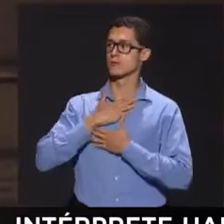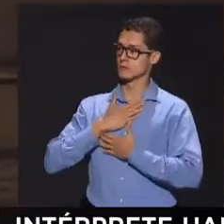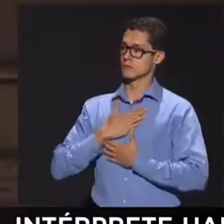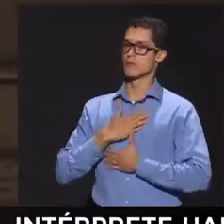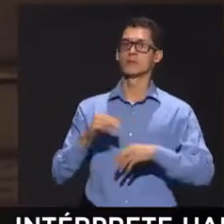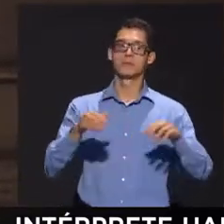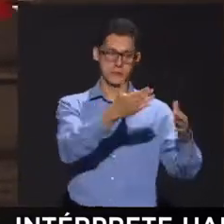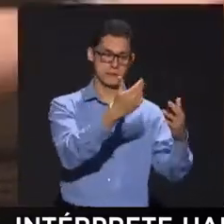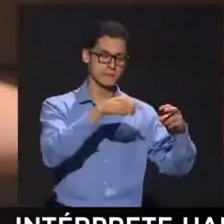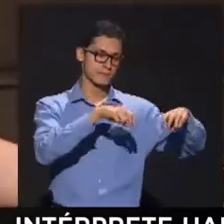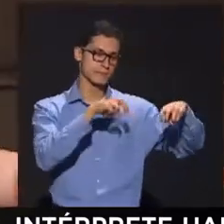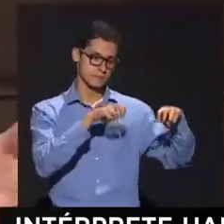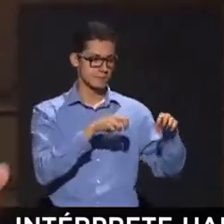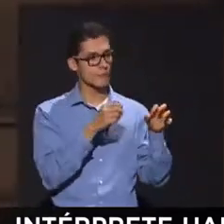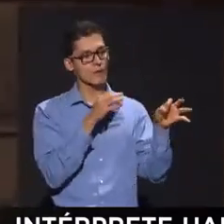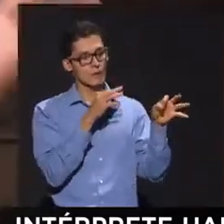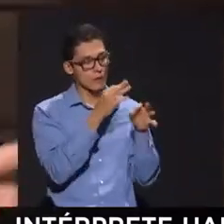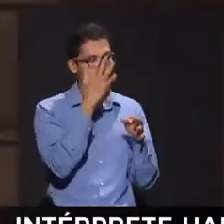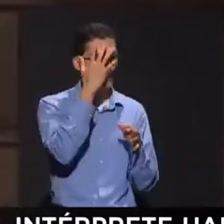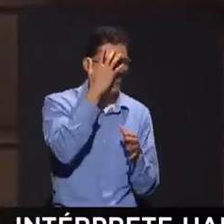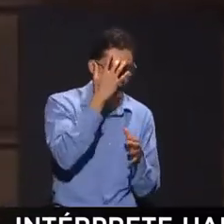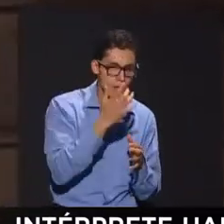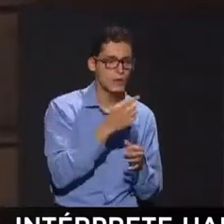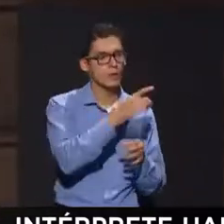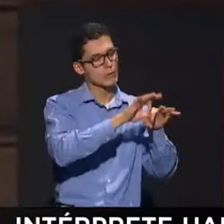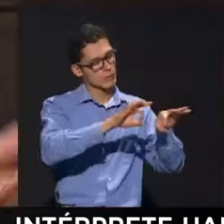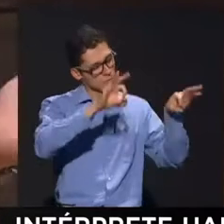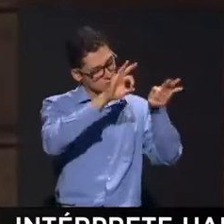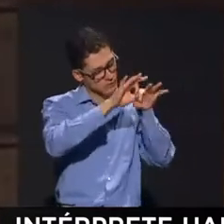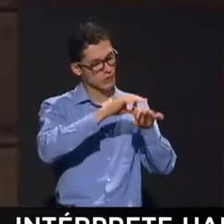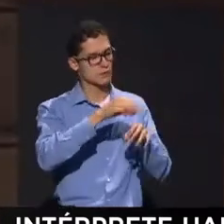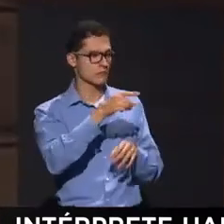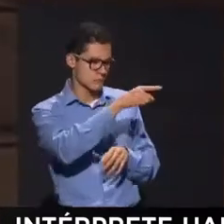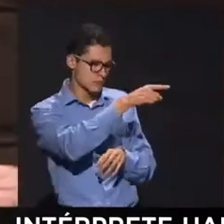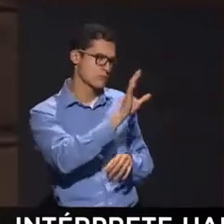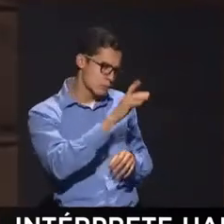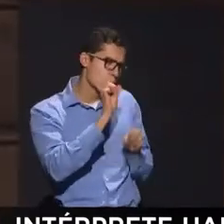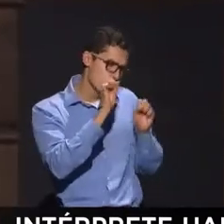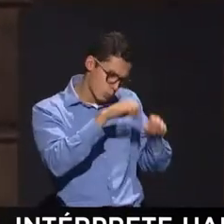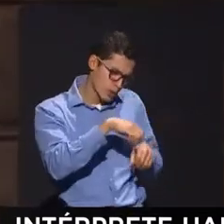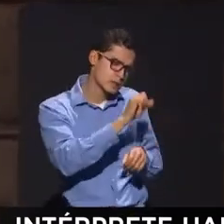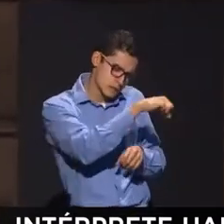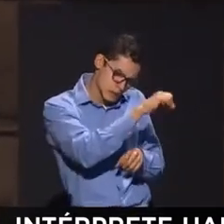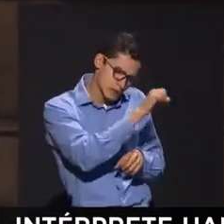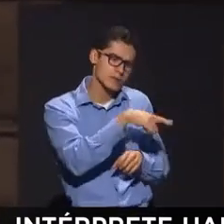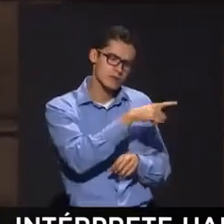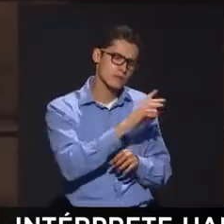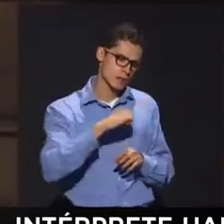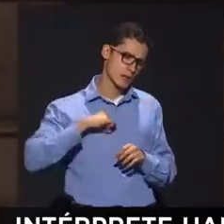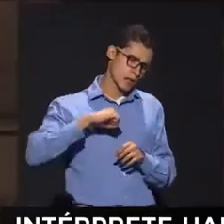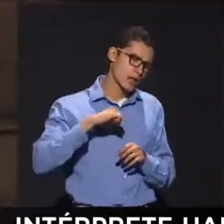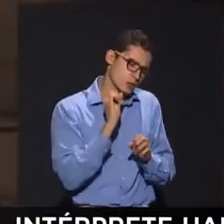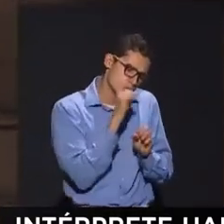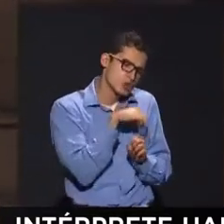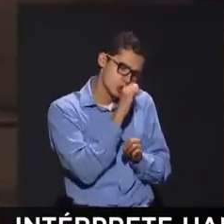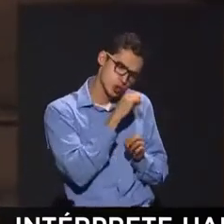hogar que no invada la privacidad y los derechos que también tiene el adolescente, pero que al mismo tiempo esto no la distraiga de las labores y las